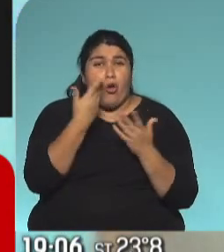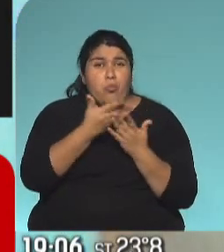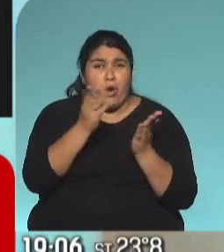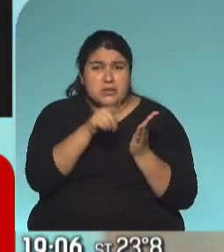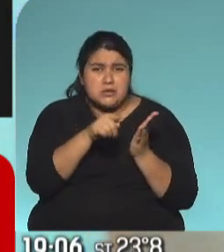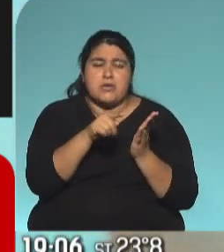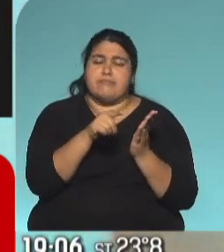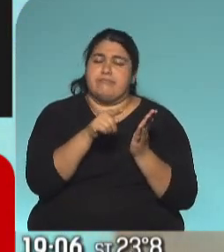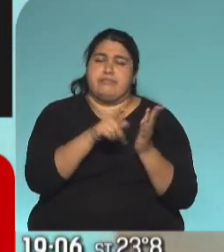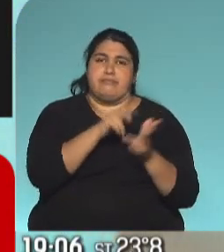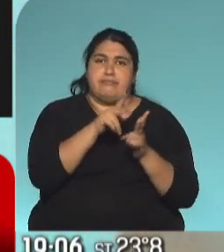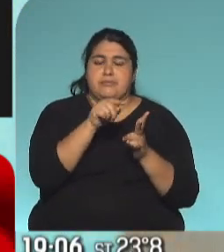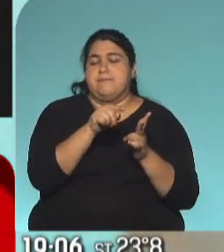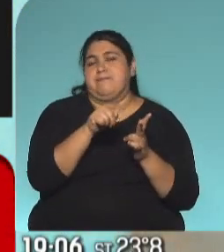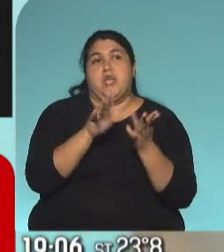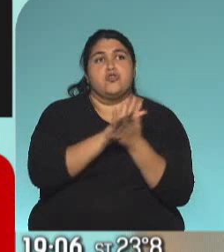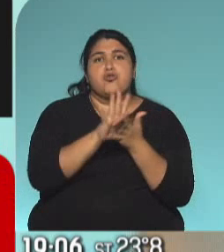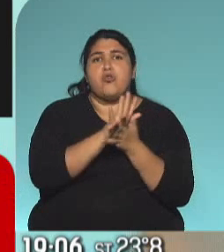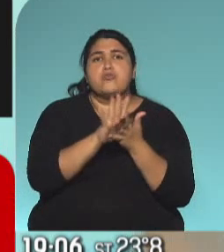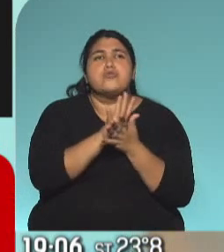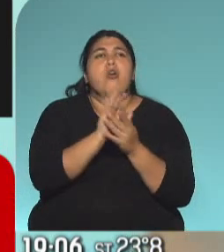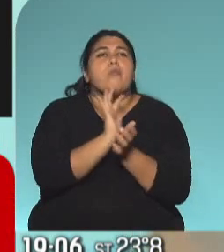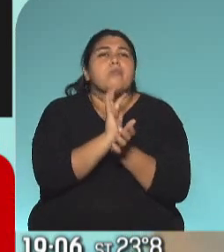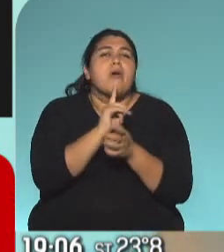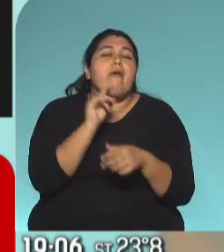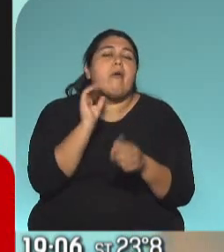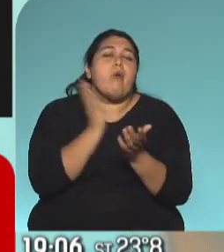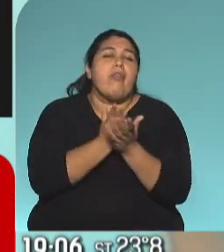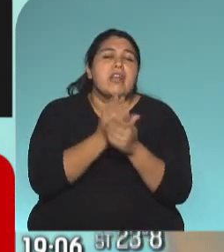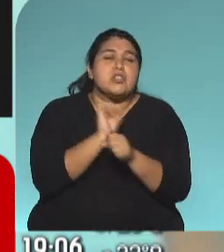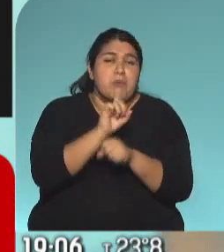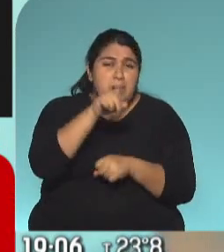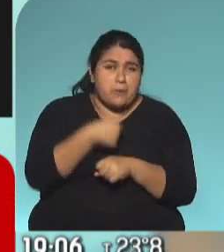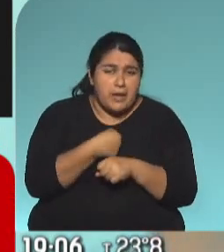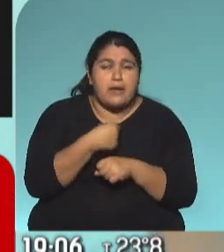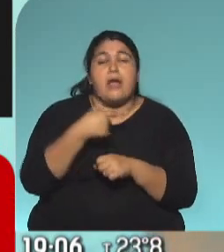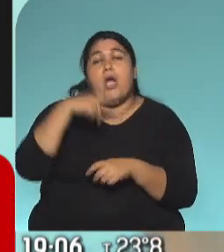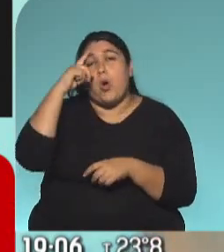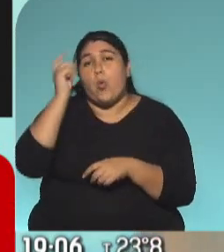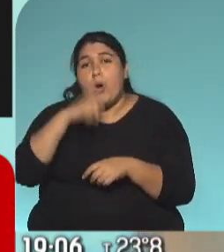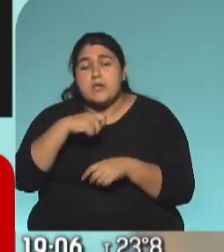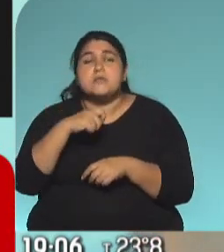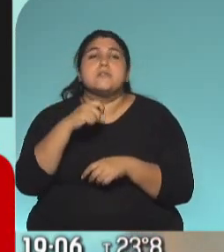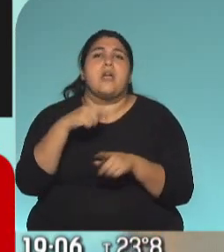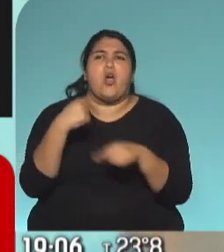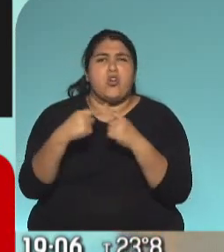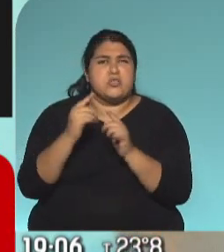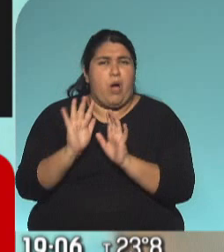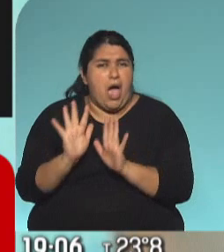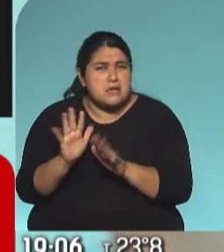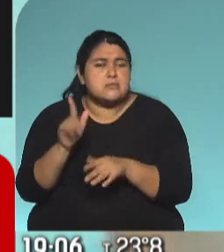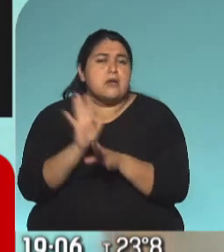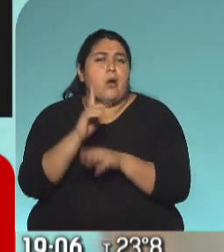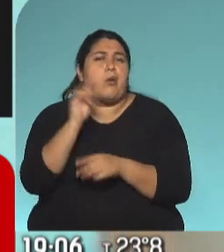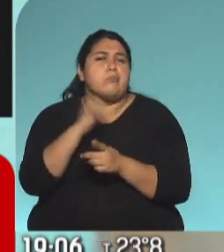desgarrador, muestra que la solución no pasa por el derecho penal, independientemente de que los jueces y los fiscales sigan haciendo la siesta